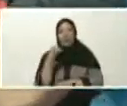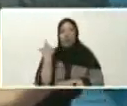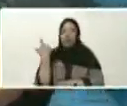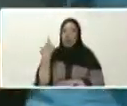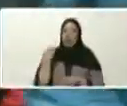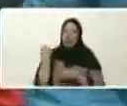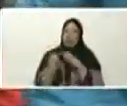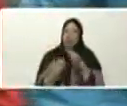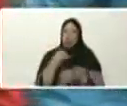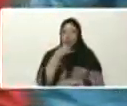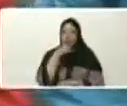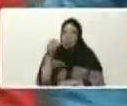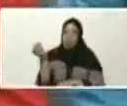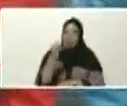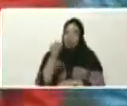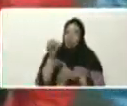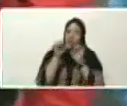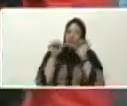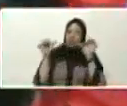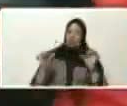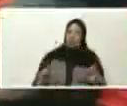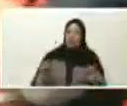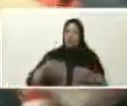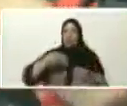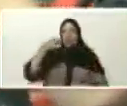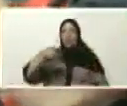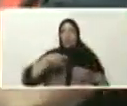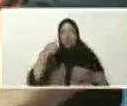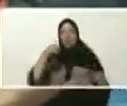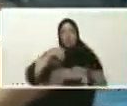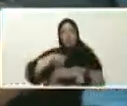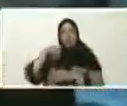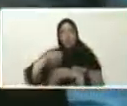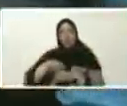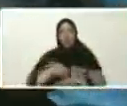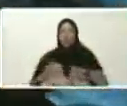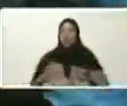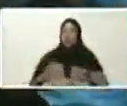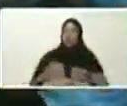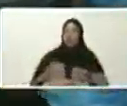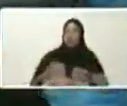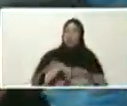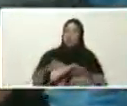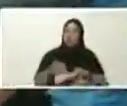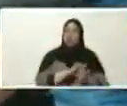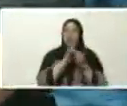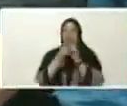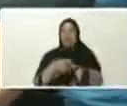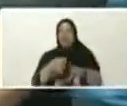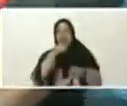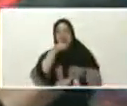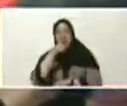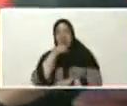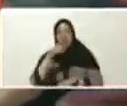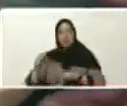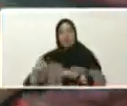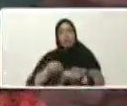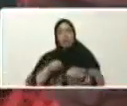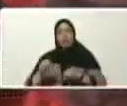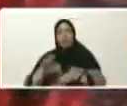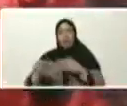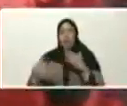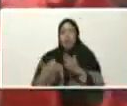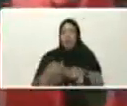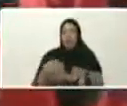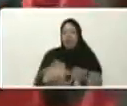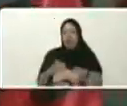salir, a ir más allá de la estructura, de la poderosa estructura electoral, para convertirnos en un partido de masas, que fuera hasta la